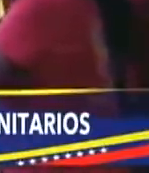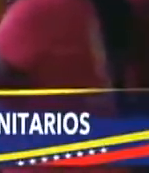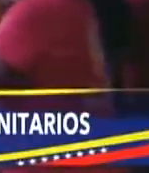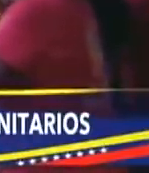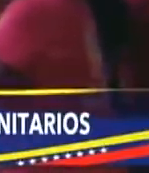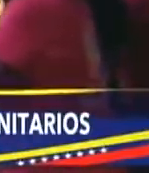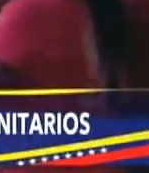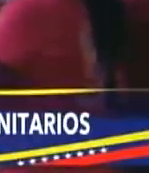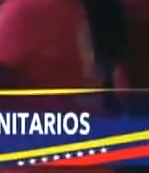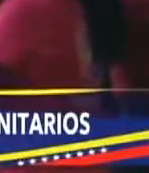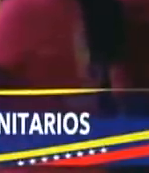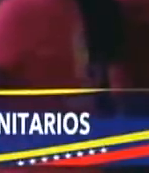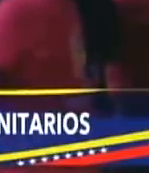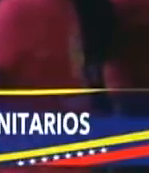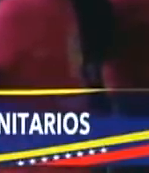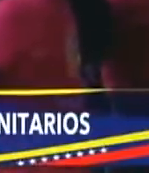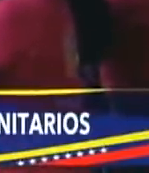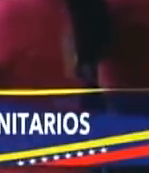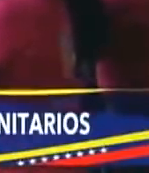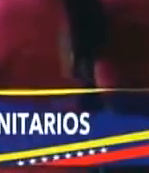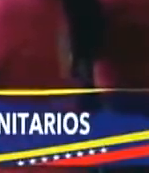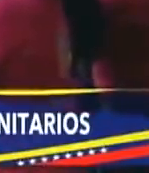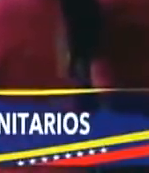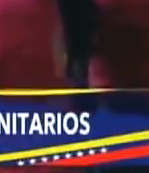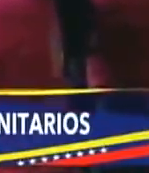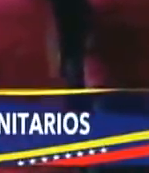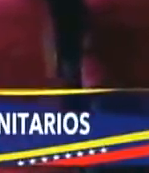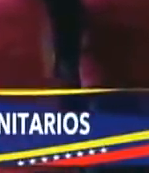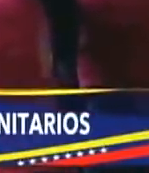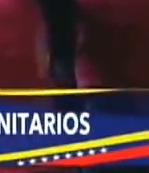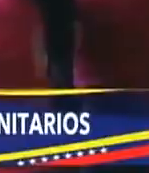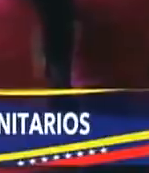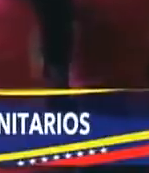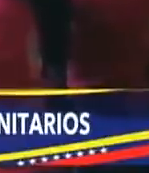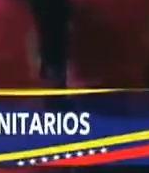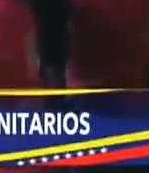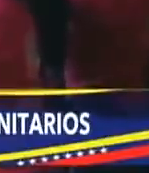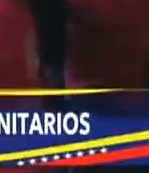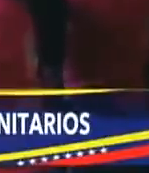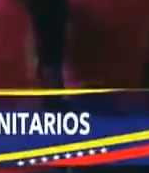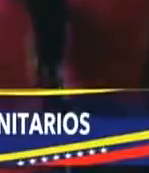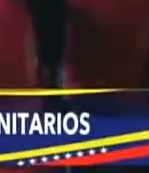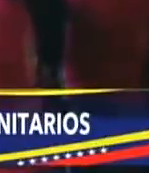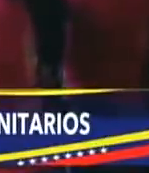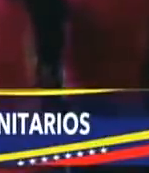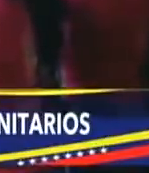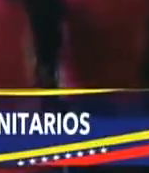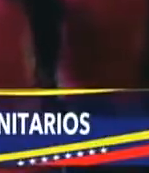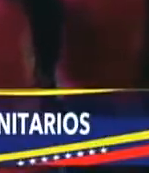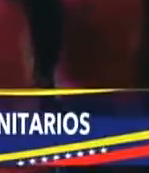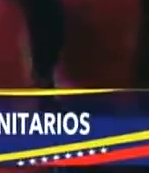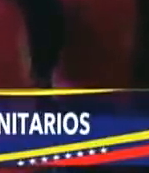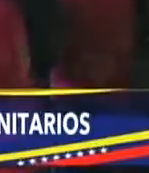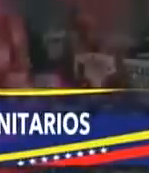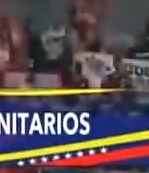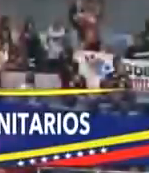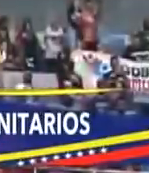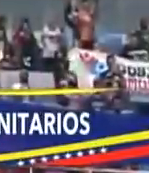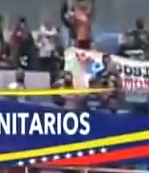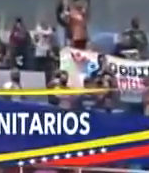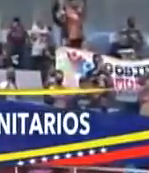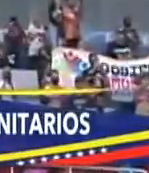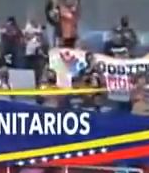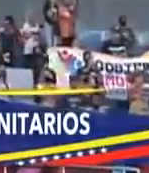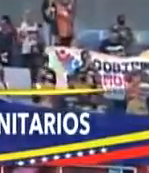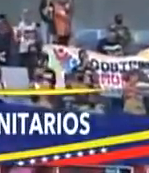problemas que afectan la vida de las familias que están en las parroquias